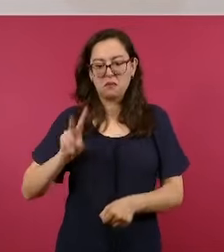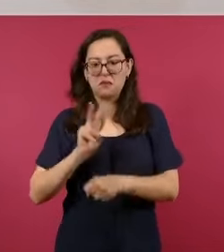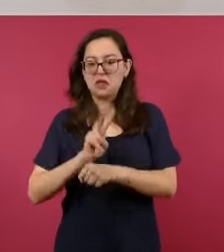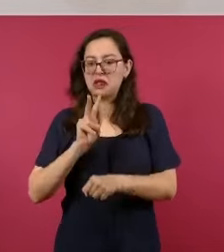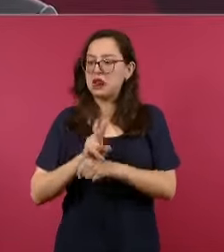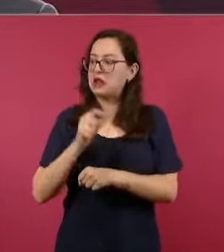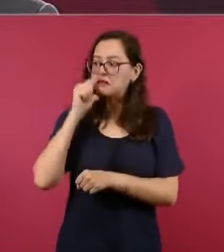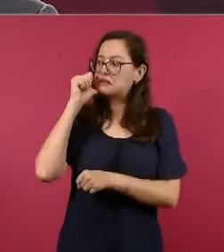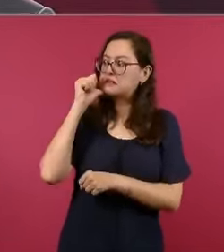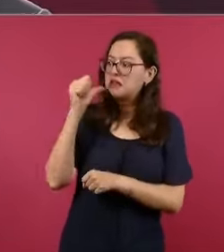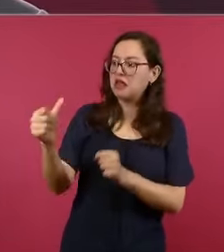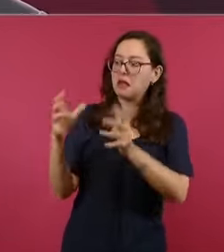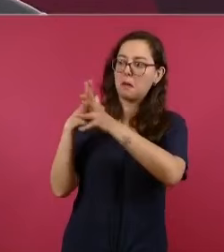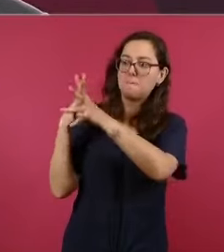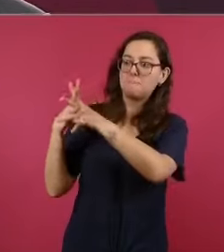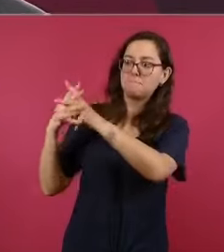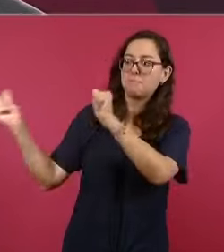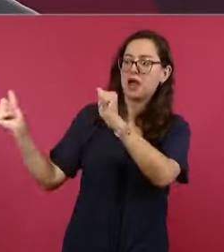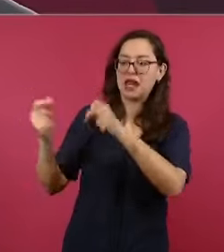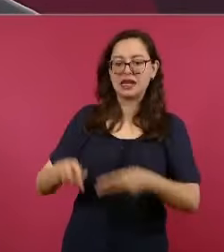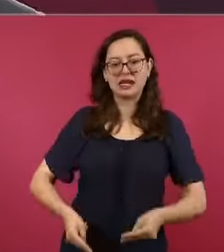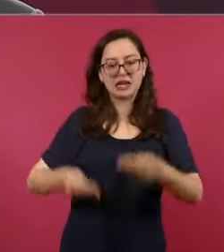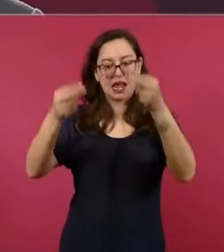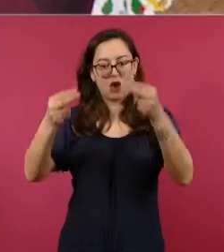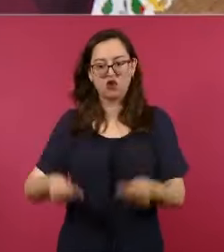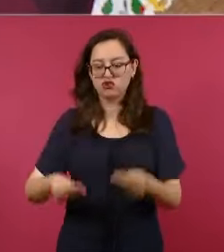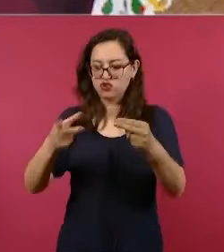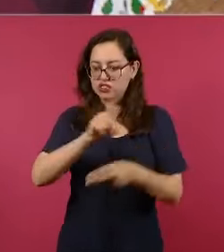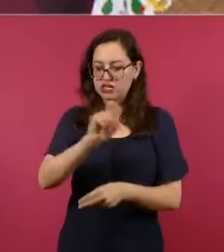se diluya el estado que todo quede al